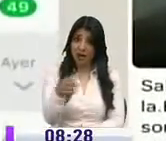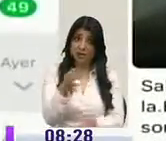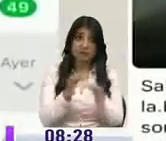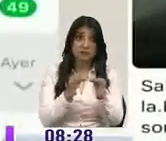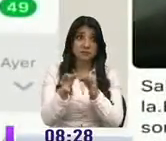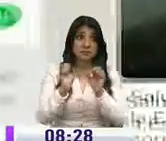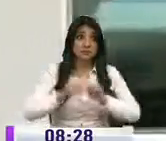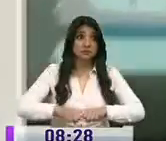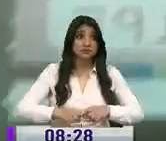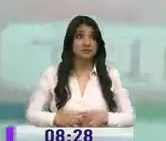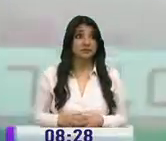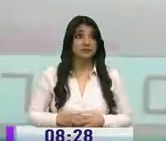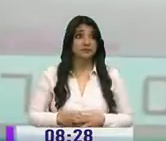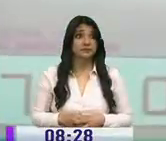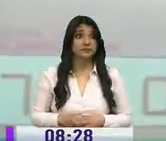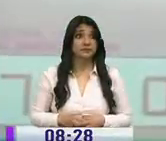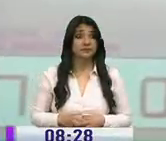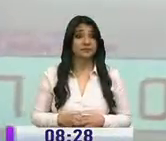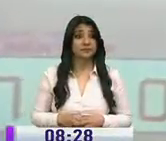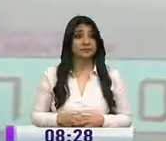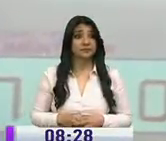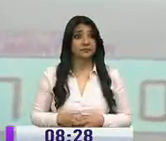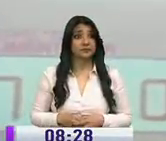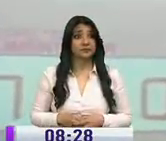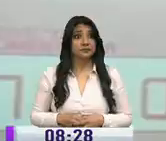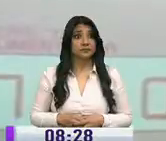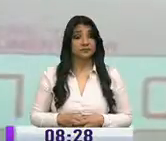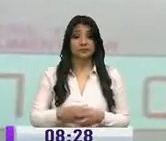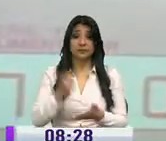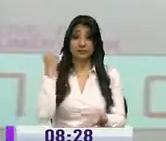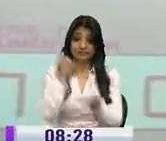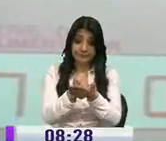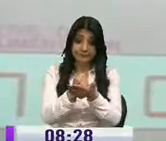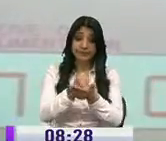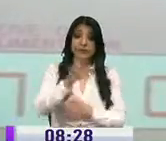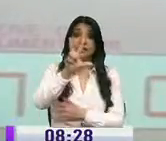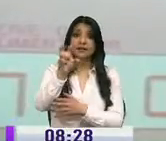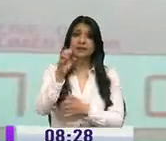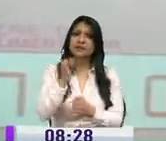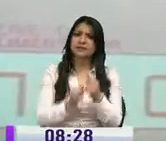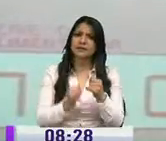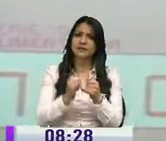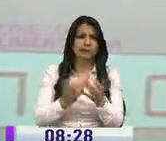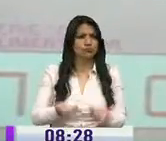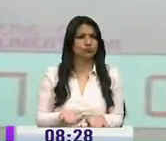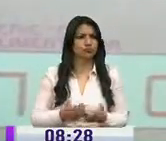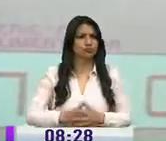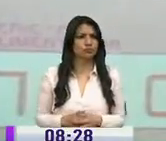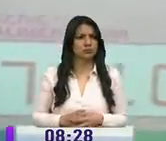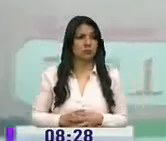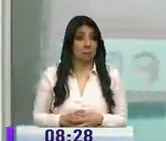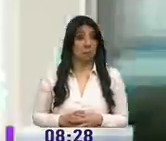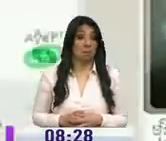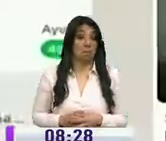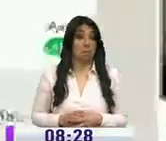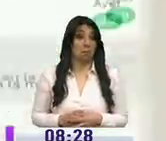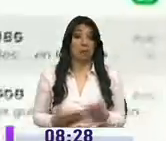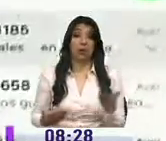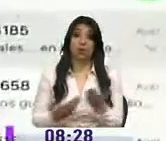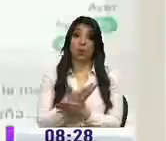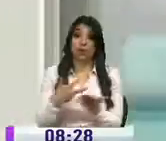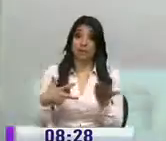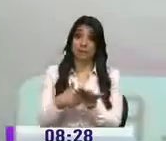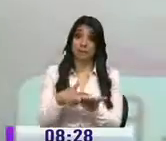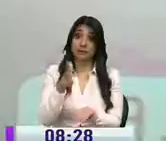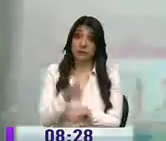esto. Ahí está, pues, dice 25 centavos y aquí sobre los 25 centavos hay algo que dice 30 centavos. Esto no es un invento